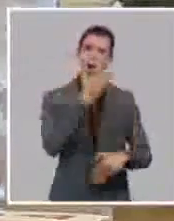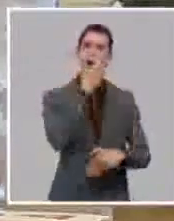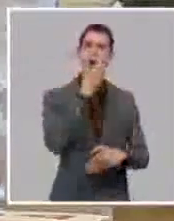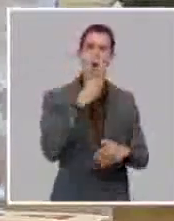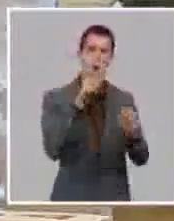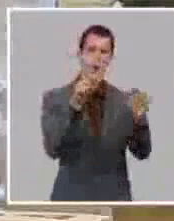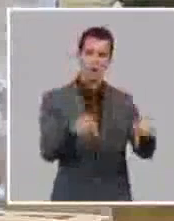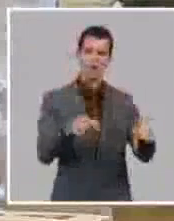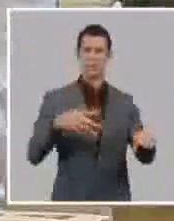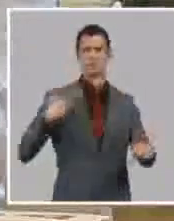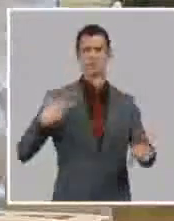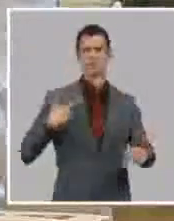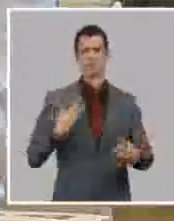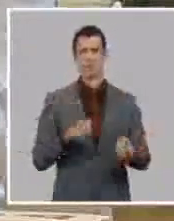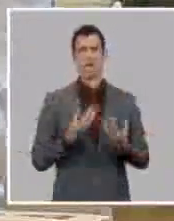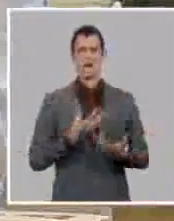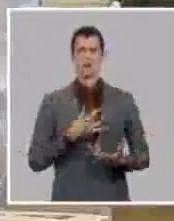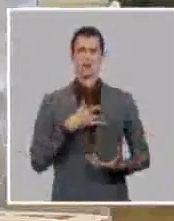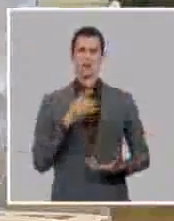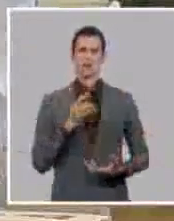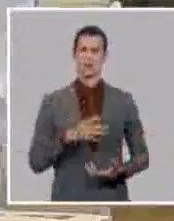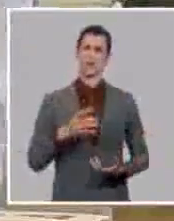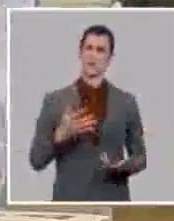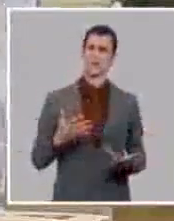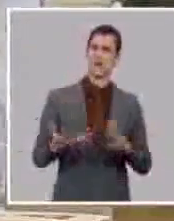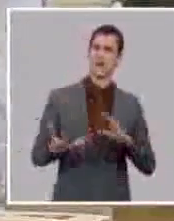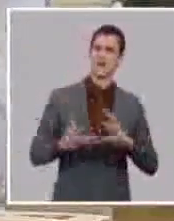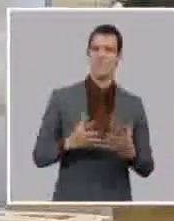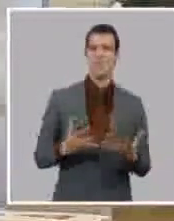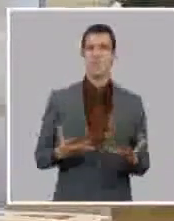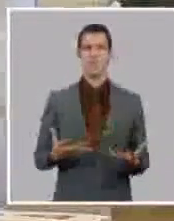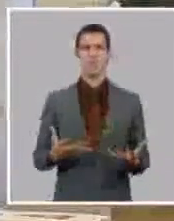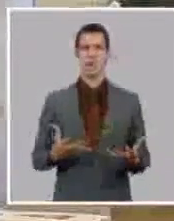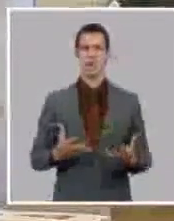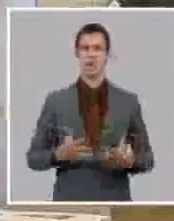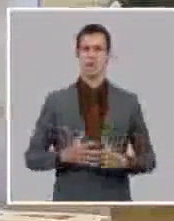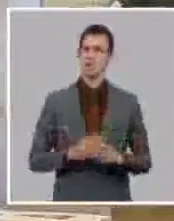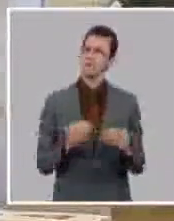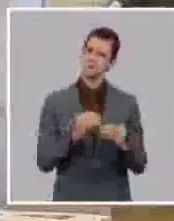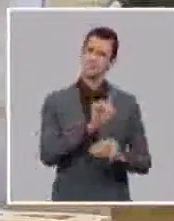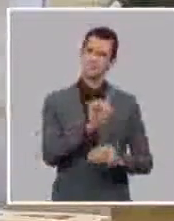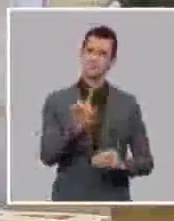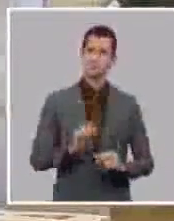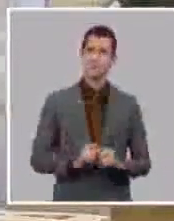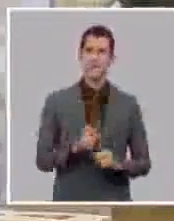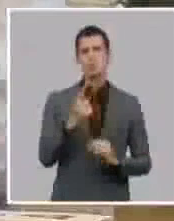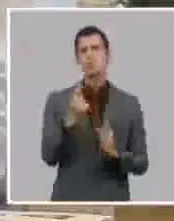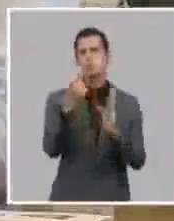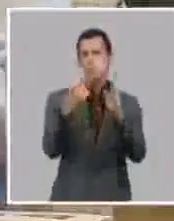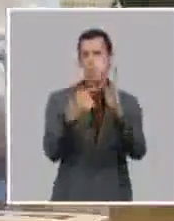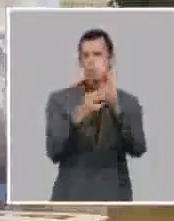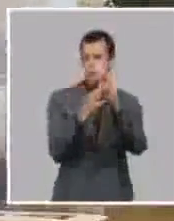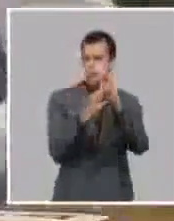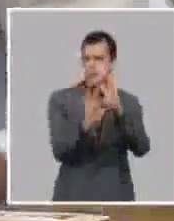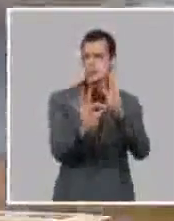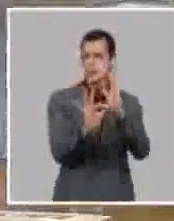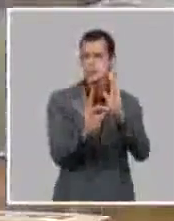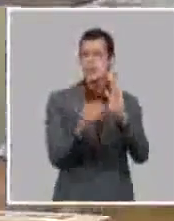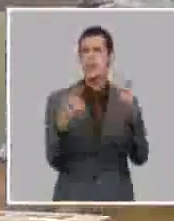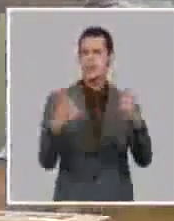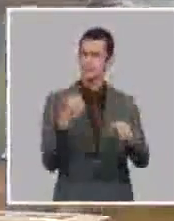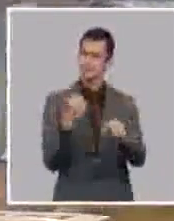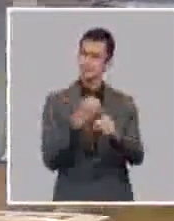esa actitud. Son fracturas que tenemos en nuestra atención a determinados problemas sociales. Son